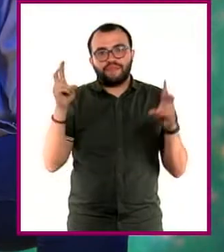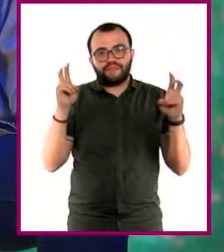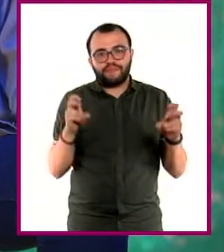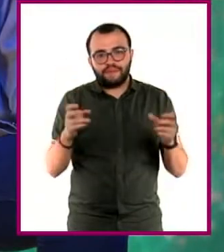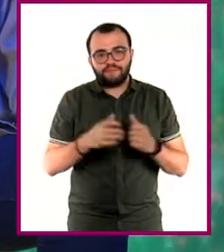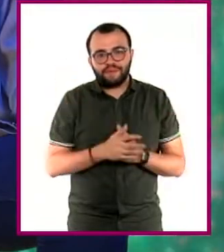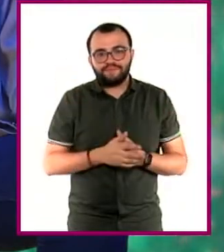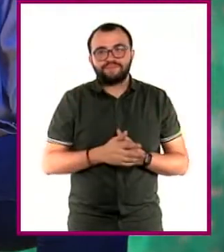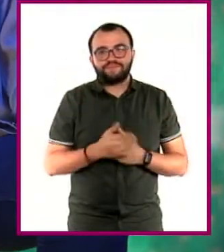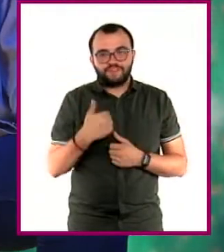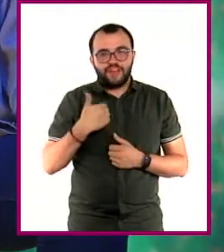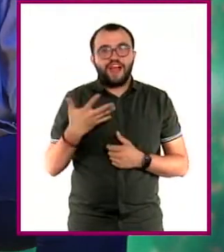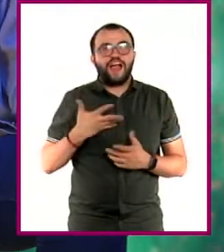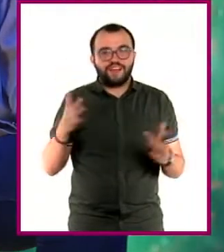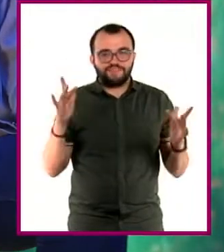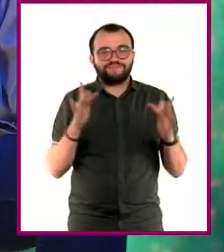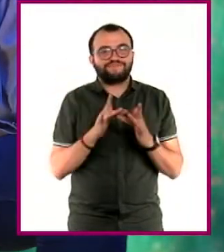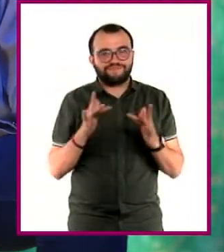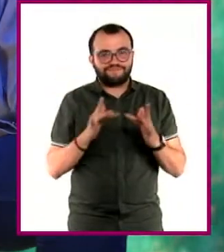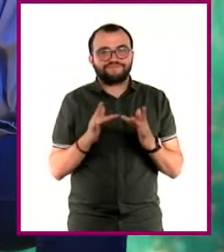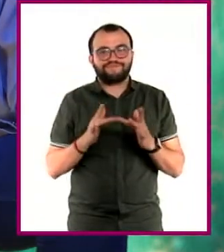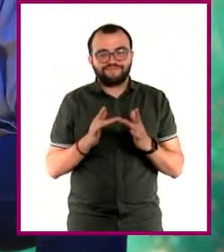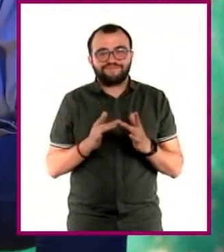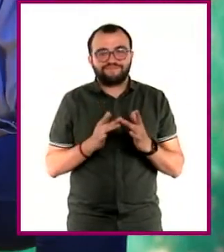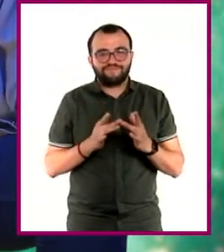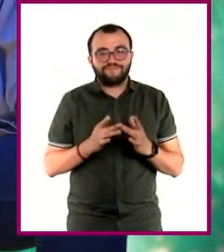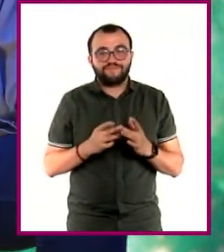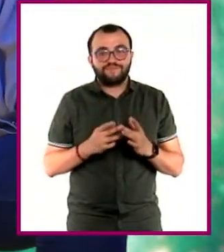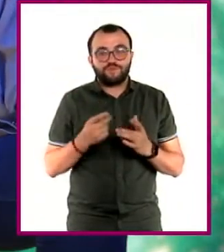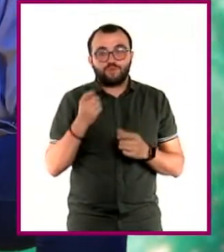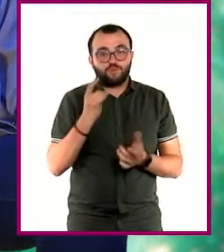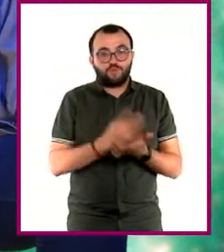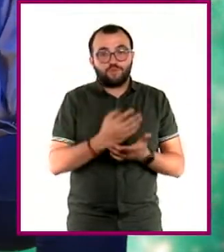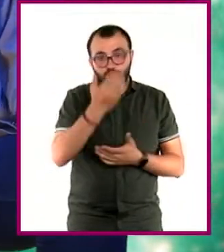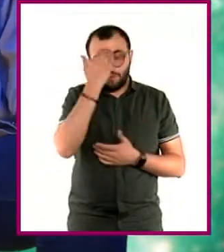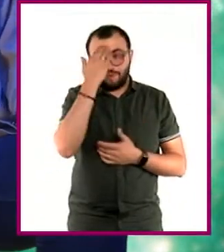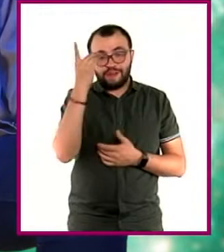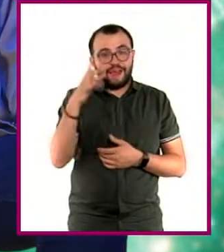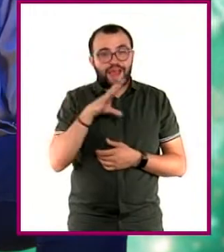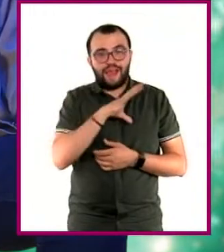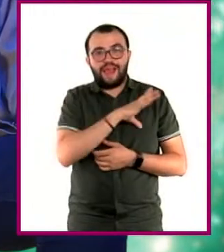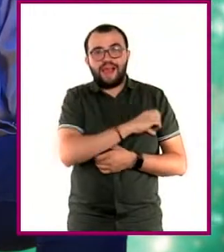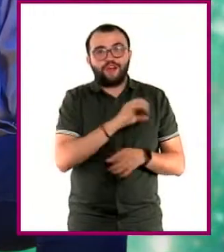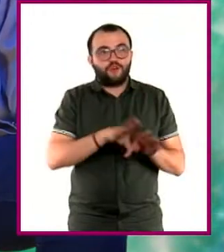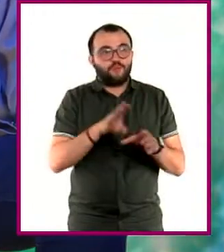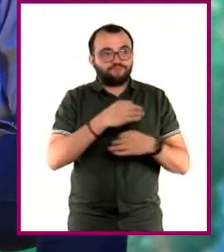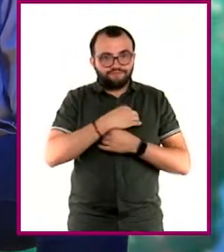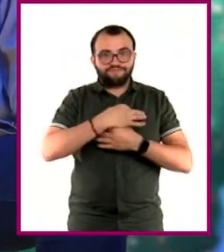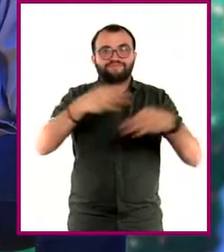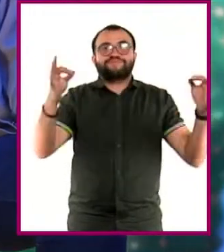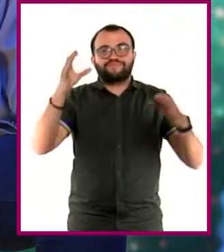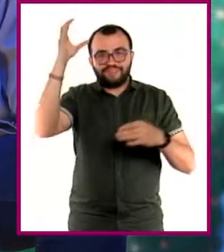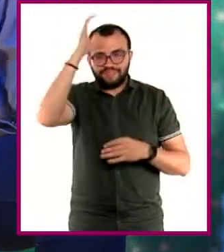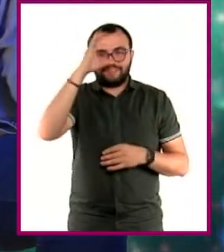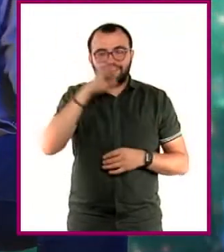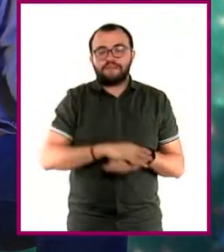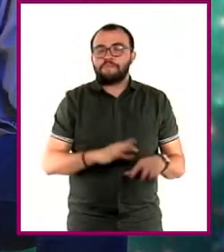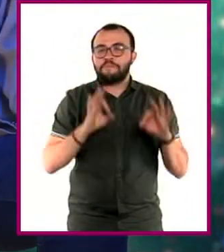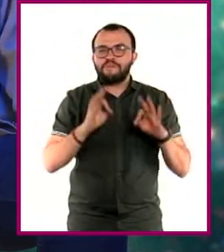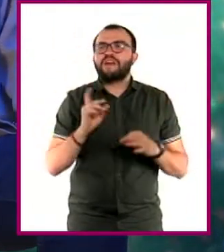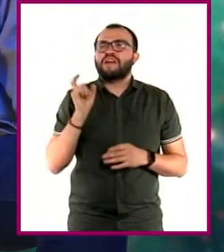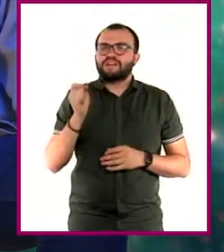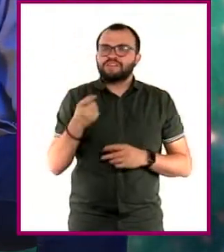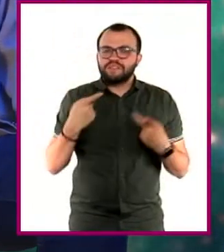Pues conseguí el contacto de alguien que no solo lo conoce muy bien, sino que le encanta la divulgación de la ciencia. Perfecto. ¿Quién es